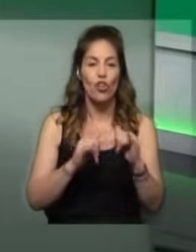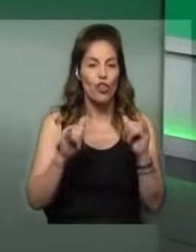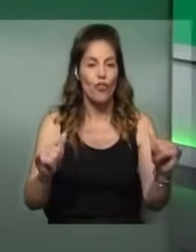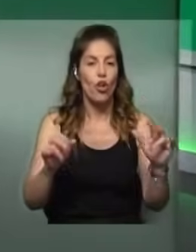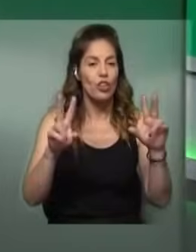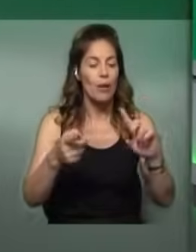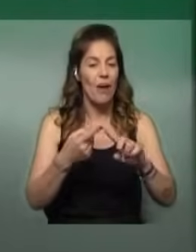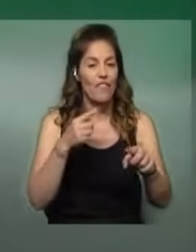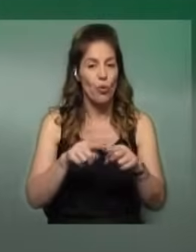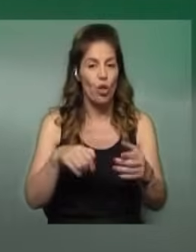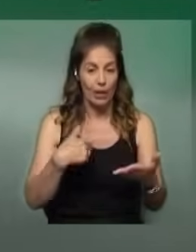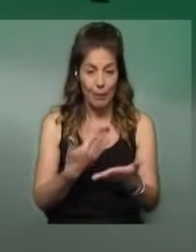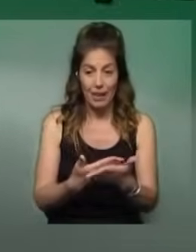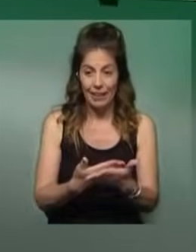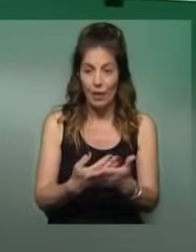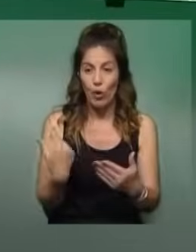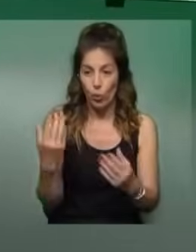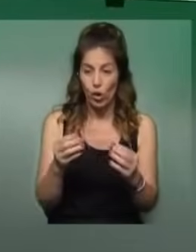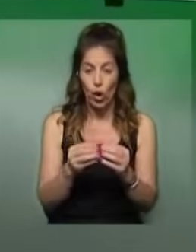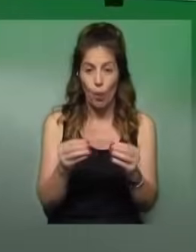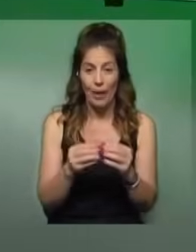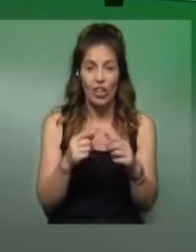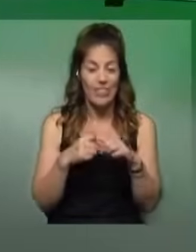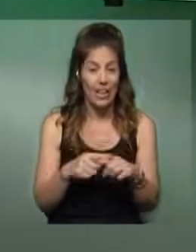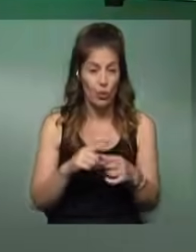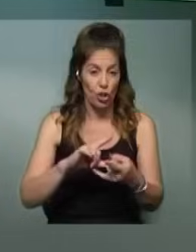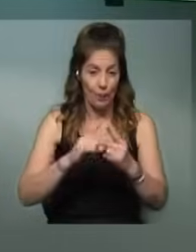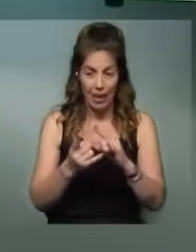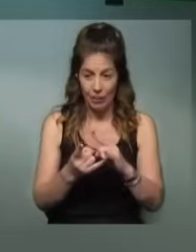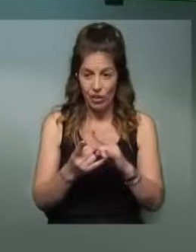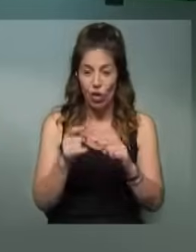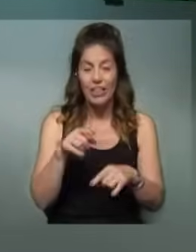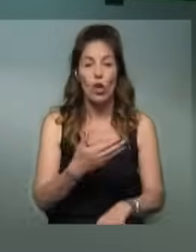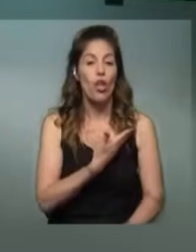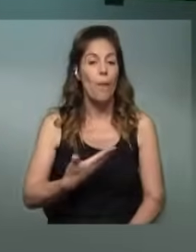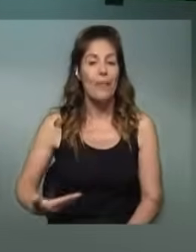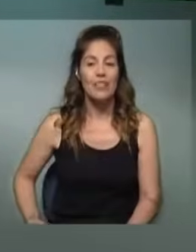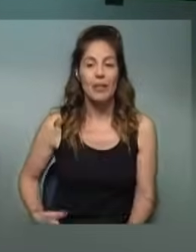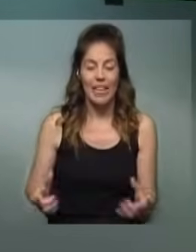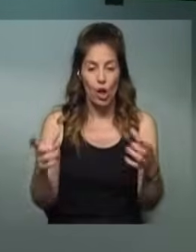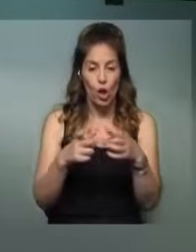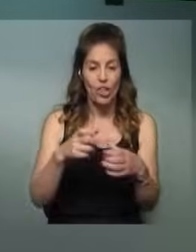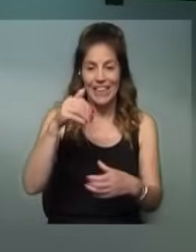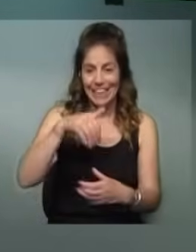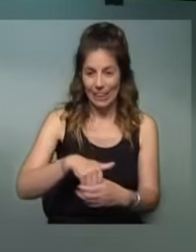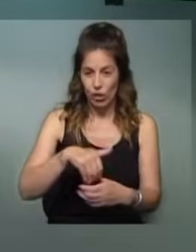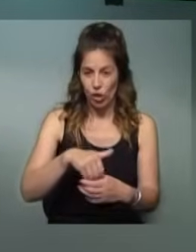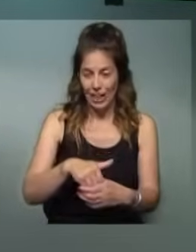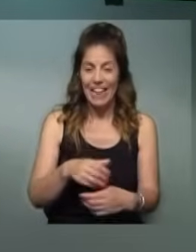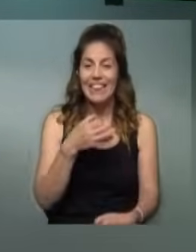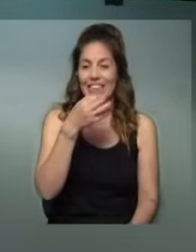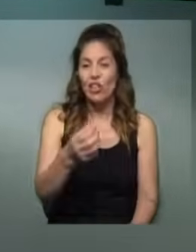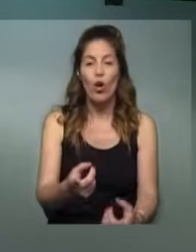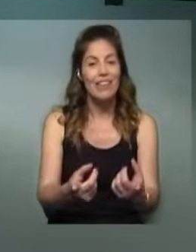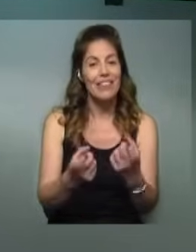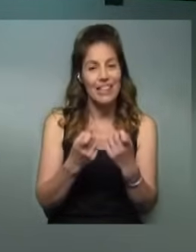vinculado al que planteaba recién Martín Duarte que se está discutiendo en el parlamento en este caso el presidente de la corte electoral Wilfredo penco dijo que es